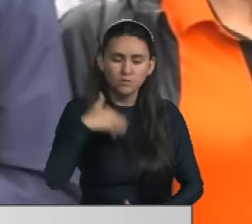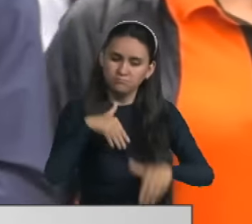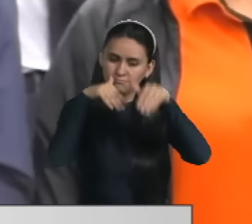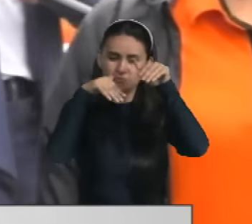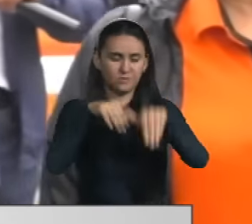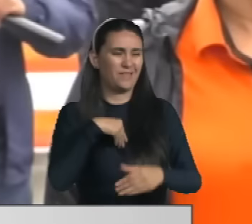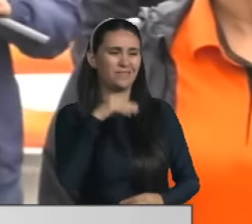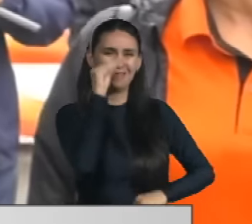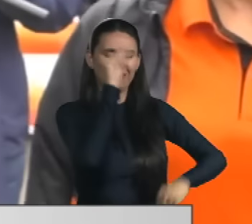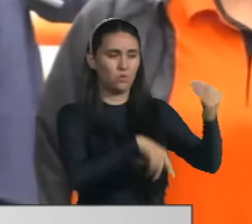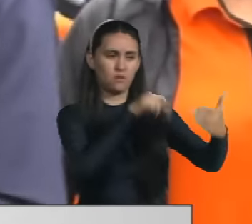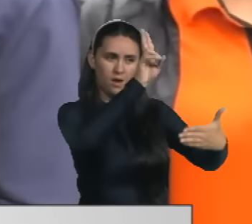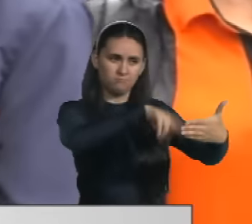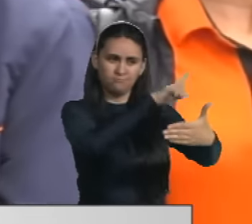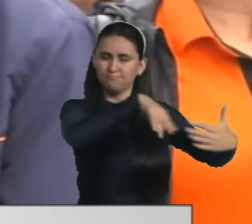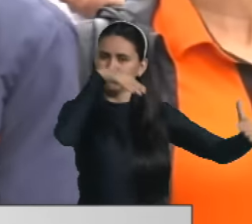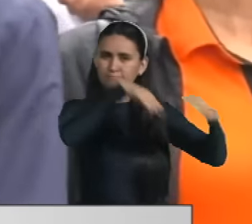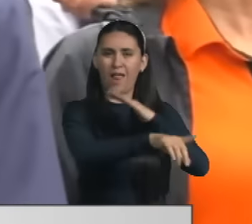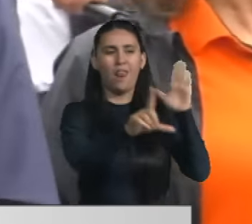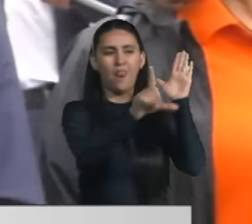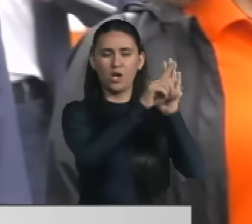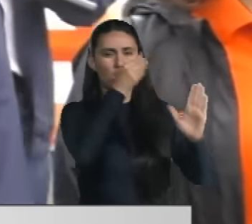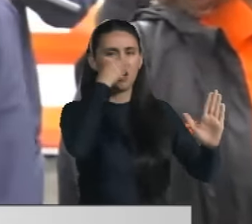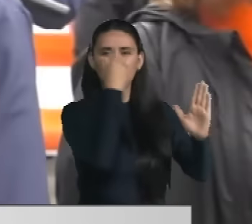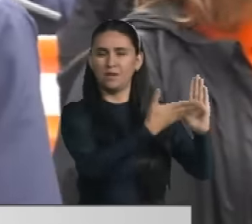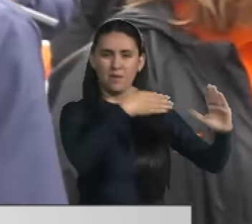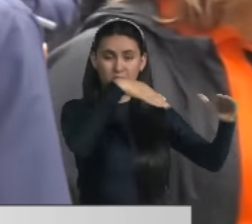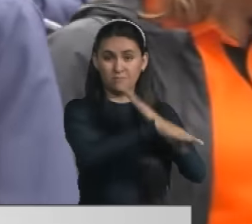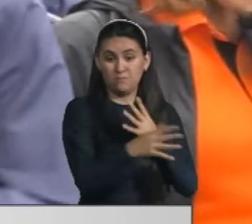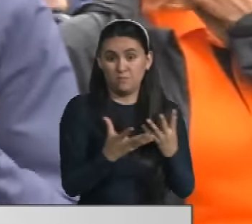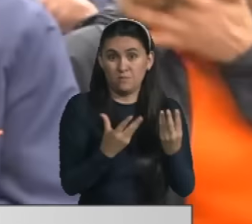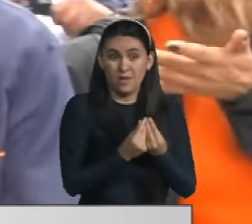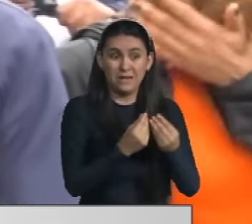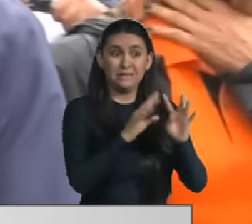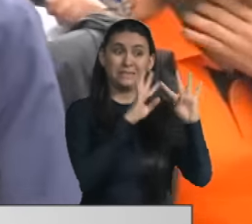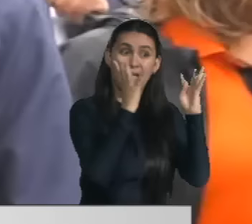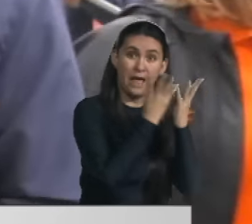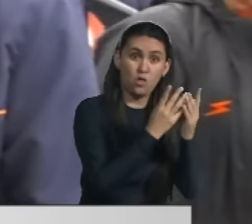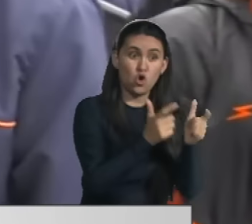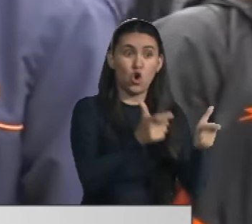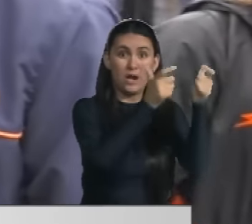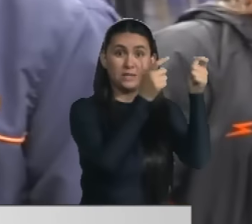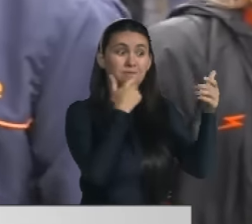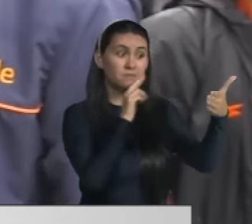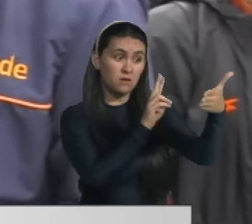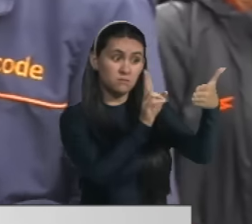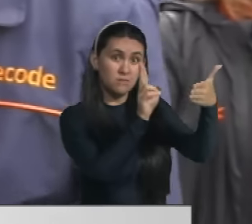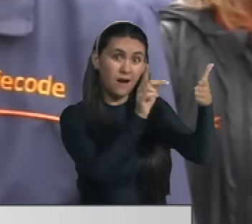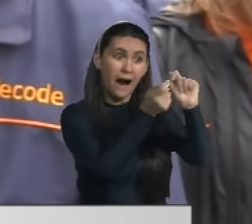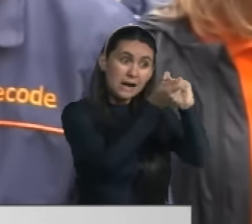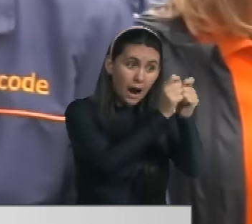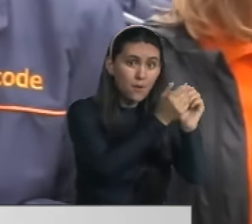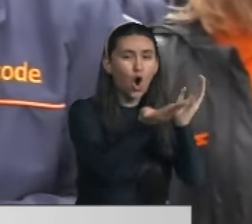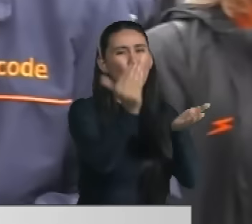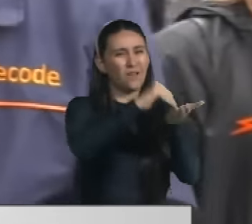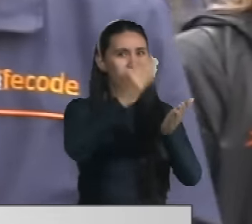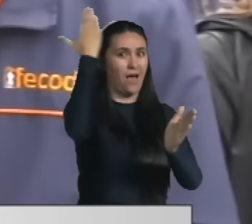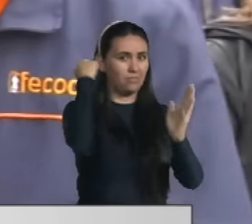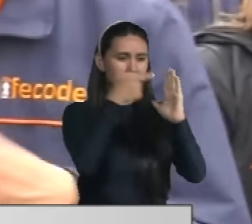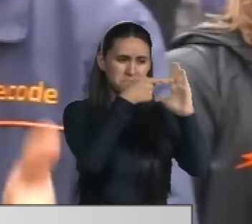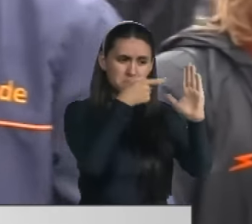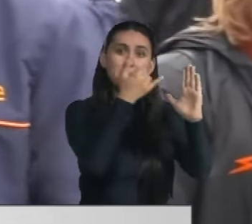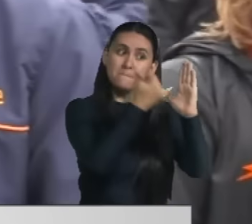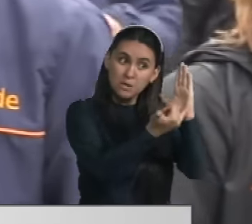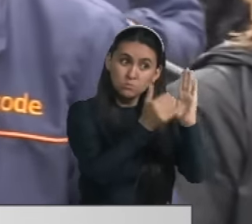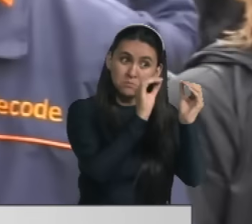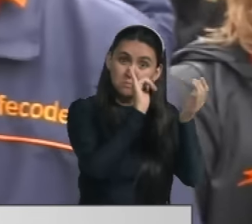ese proyecto. Si el gobierno y los congresistas no quitan esa enmienda, pues no tiene otra razón, porque a veces nos dicen,